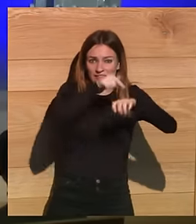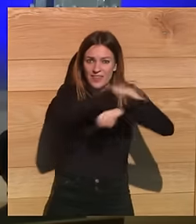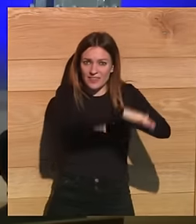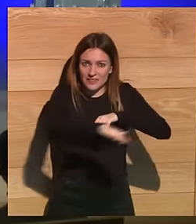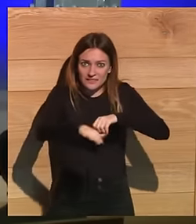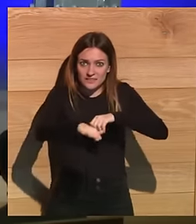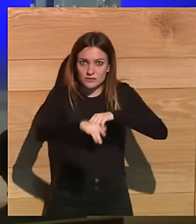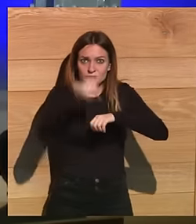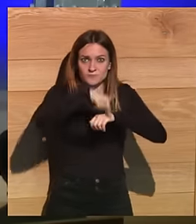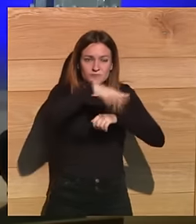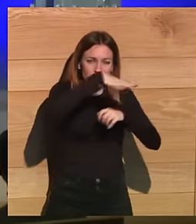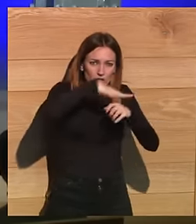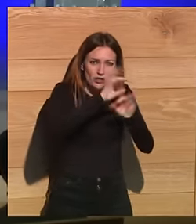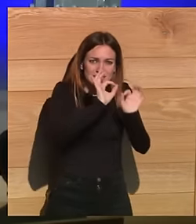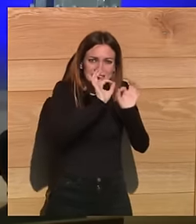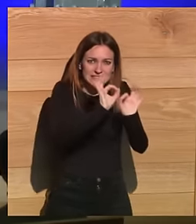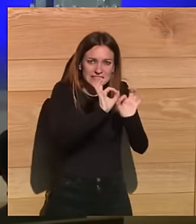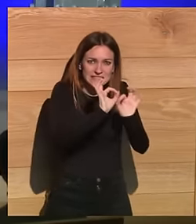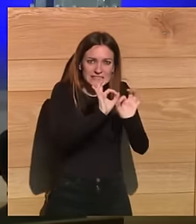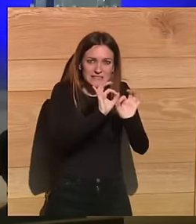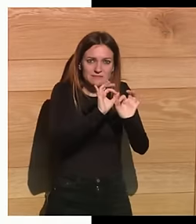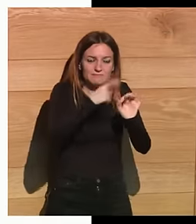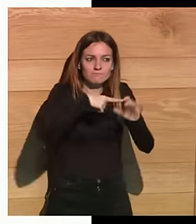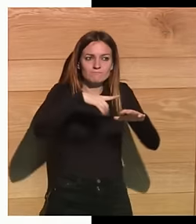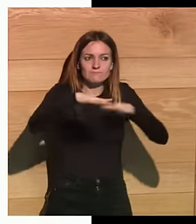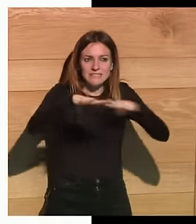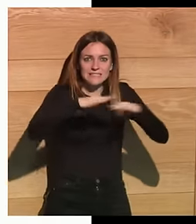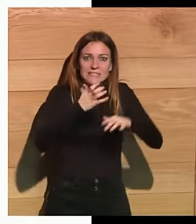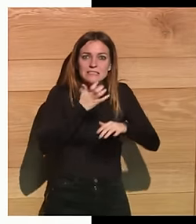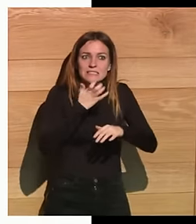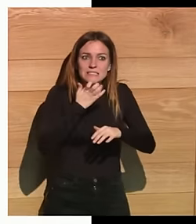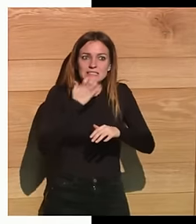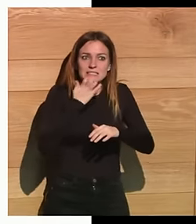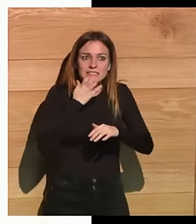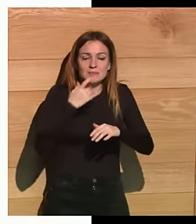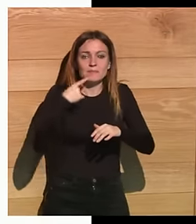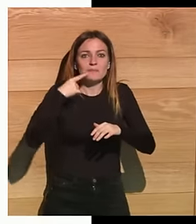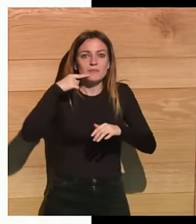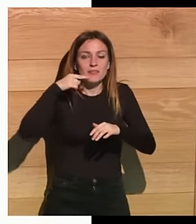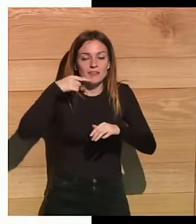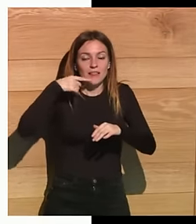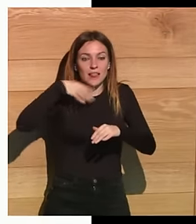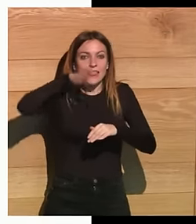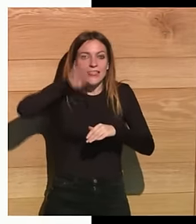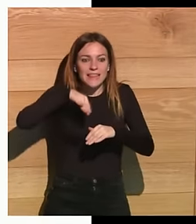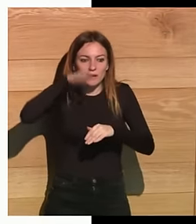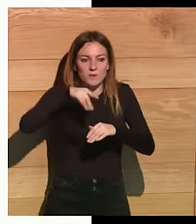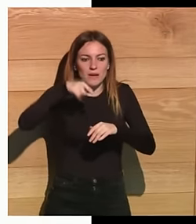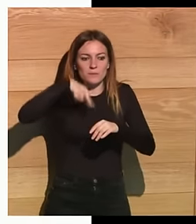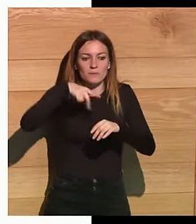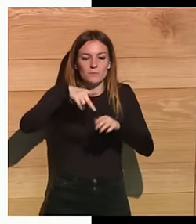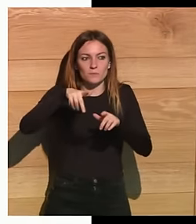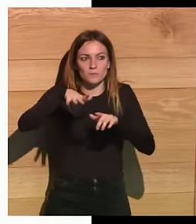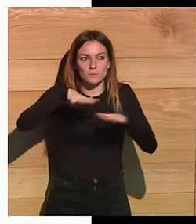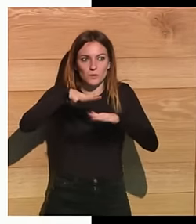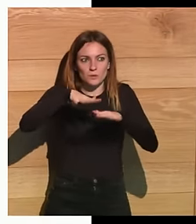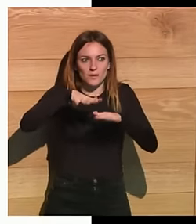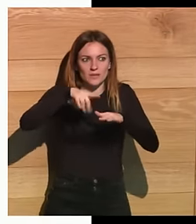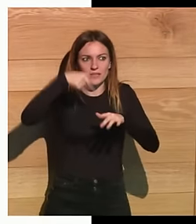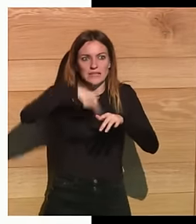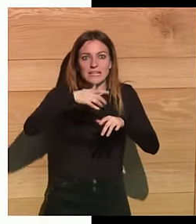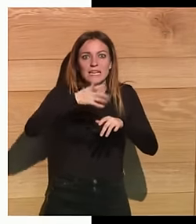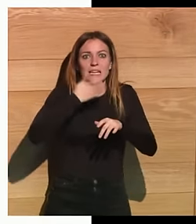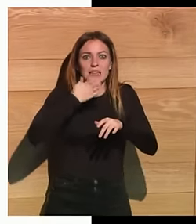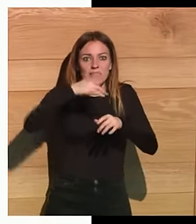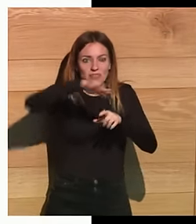unas regiones específicas que se activan con la lengua, y es el área de Broca. Esto fue un descubrimiento de Mariano, pero ha